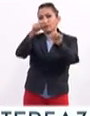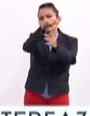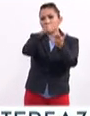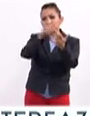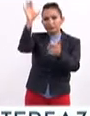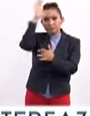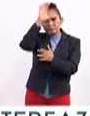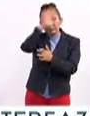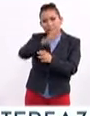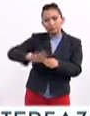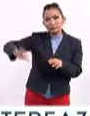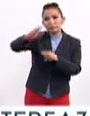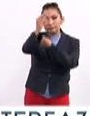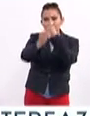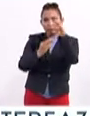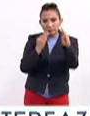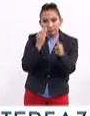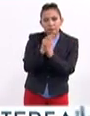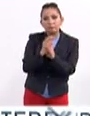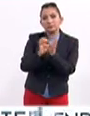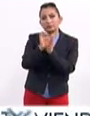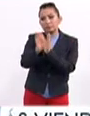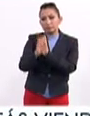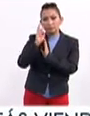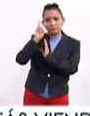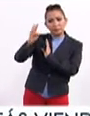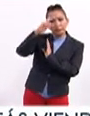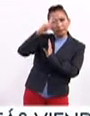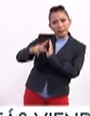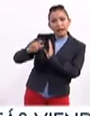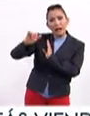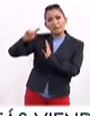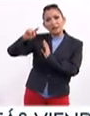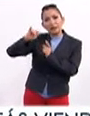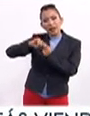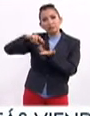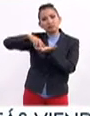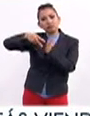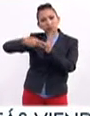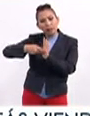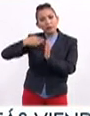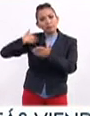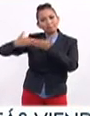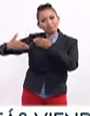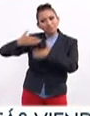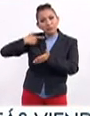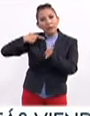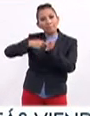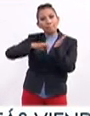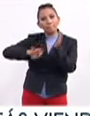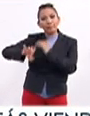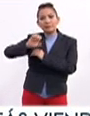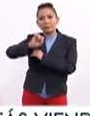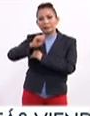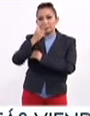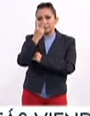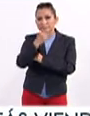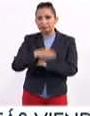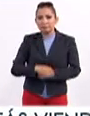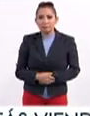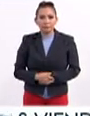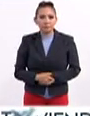recintos culturales alrededor del mundo, como Perfil de México en Ámsterdam, Arquitectura de Vanguardia en